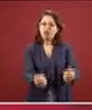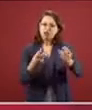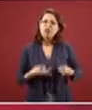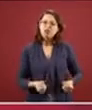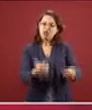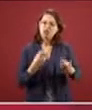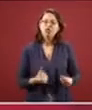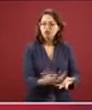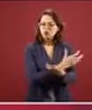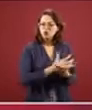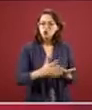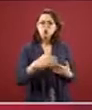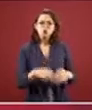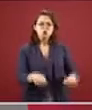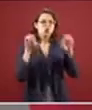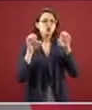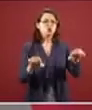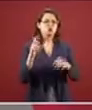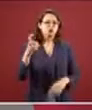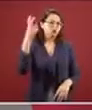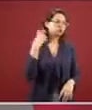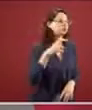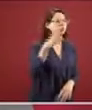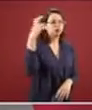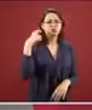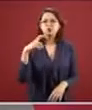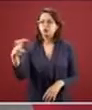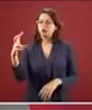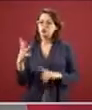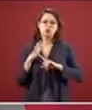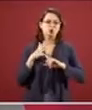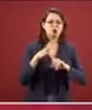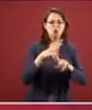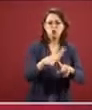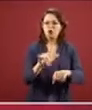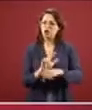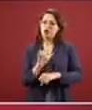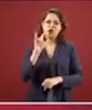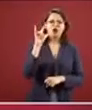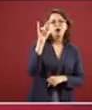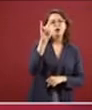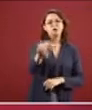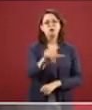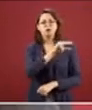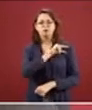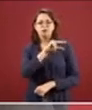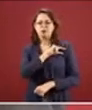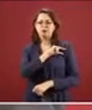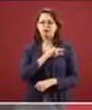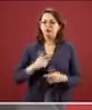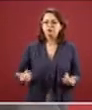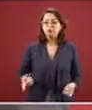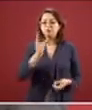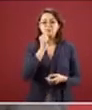extravagantes, siguen viajando y siguen usando el helicóptero y el avión y rodeados ahí